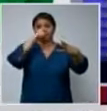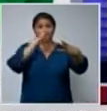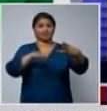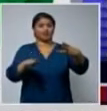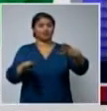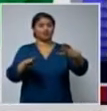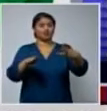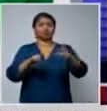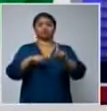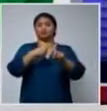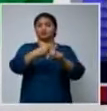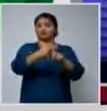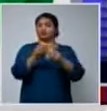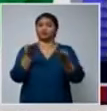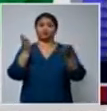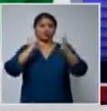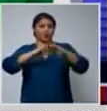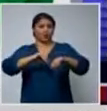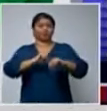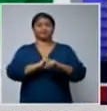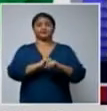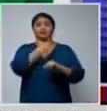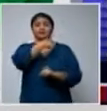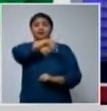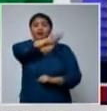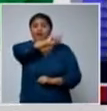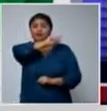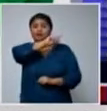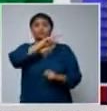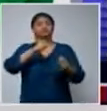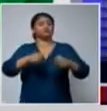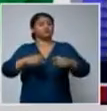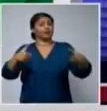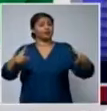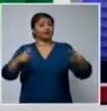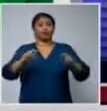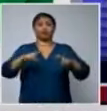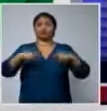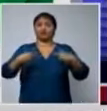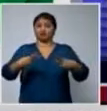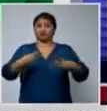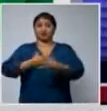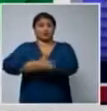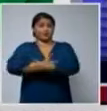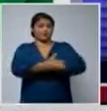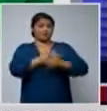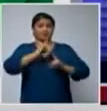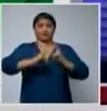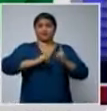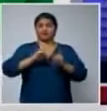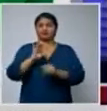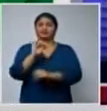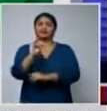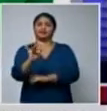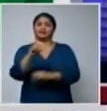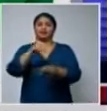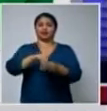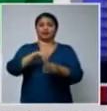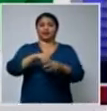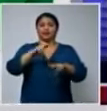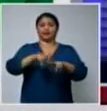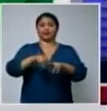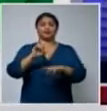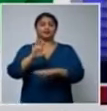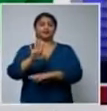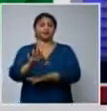diagnostican un número elevado de lactantes, 7 lactantes, de La Habana 5, de Pinar y